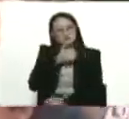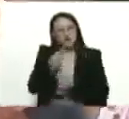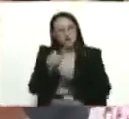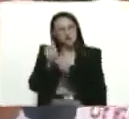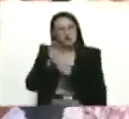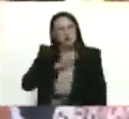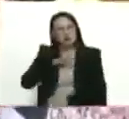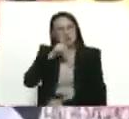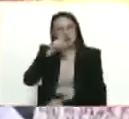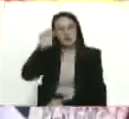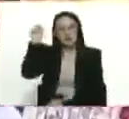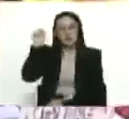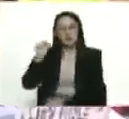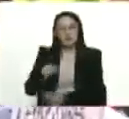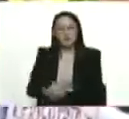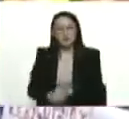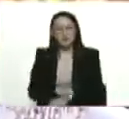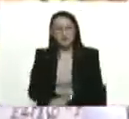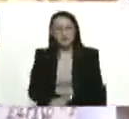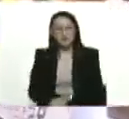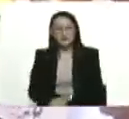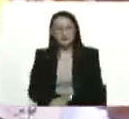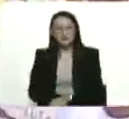de Nicolás Maduro Moro.